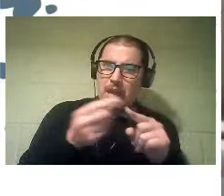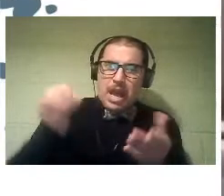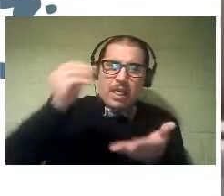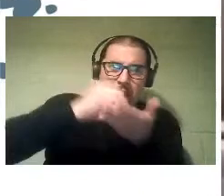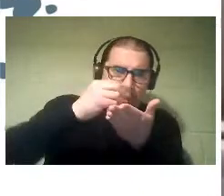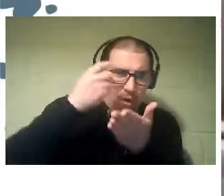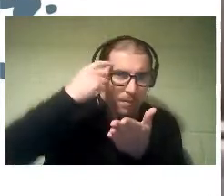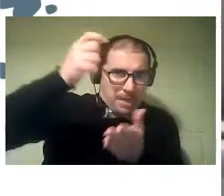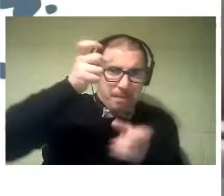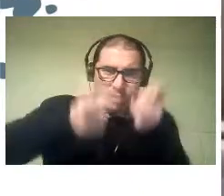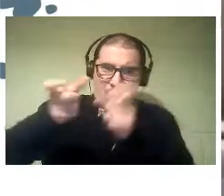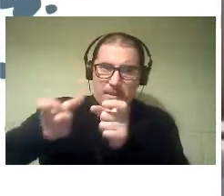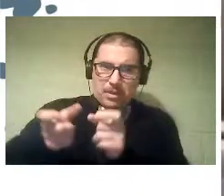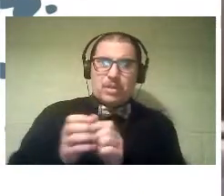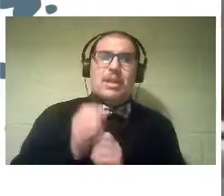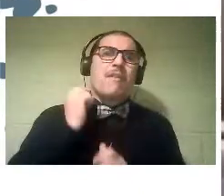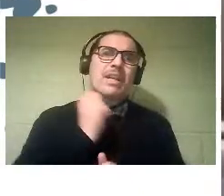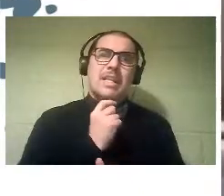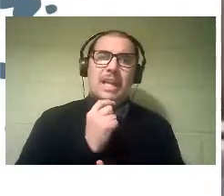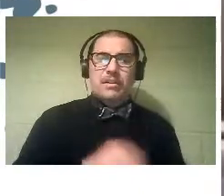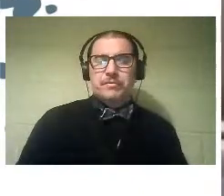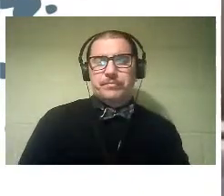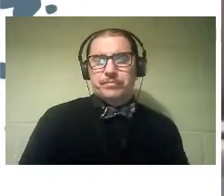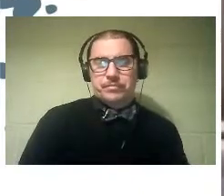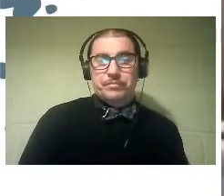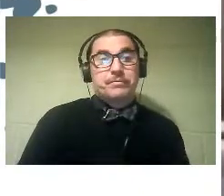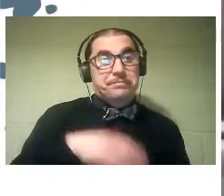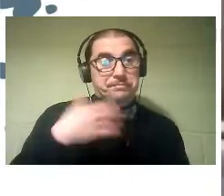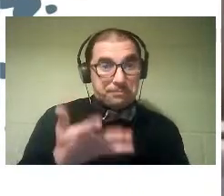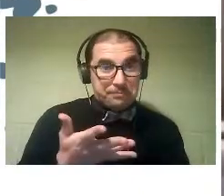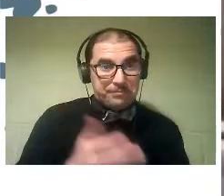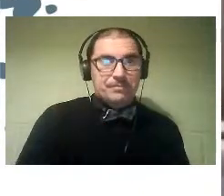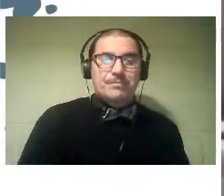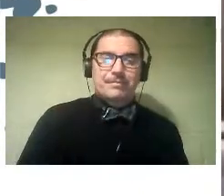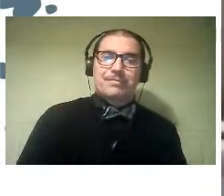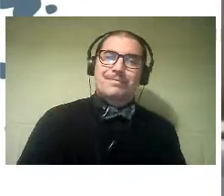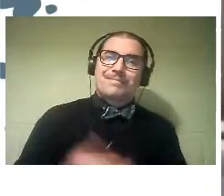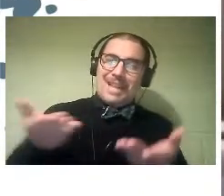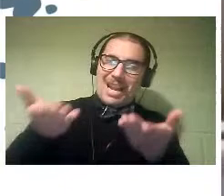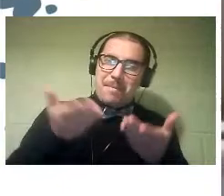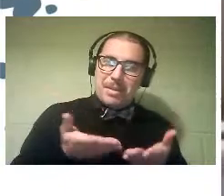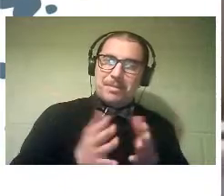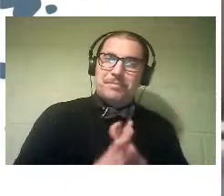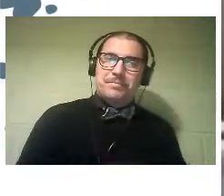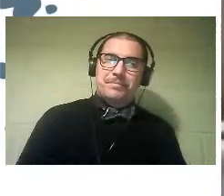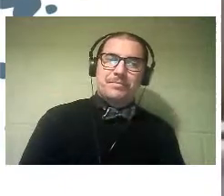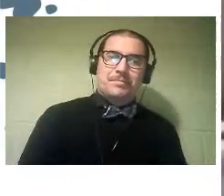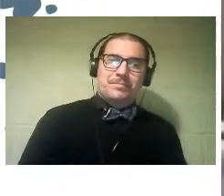pensamiento de los franciscanos de la época. Entonces, les dejo hecha la invitación.